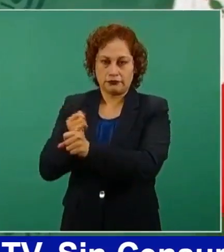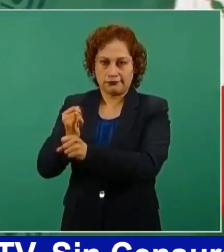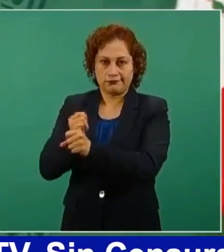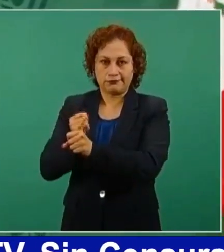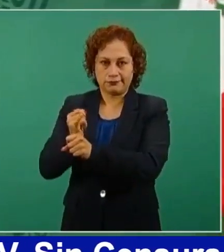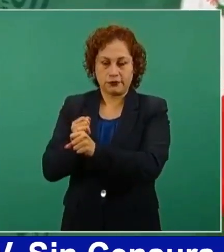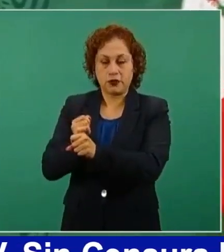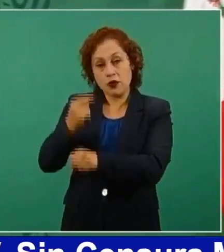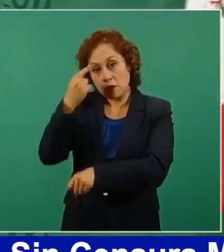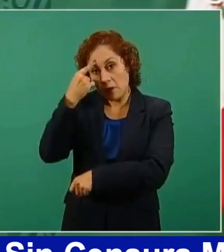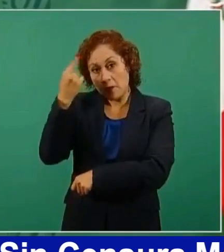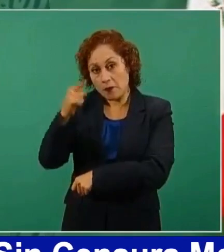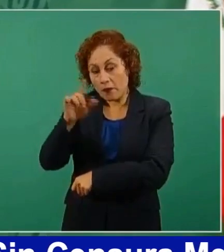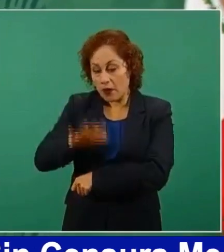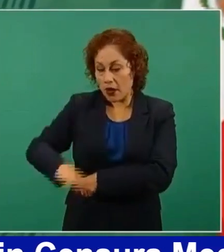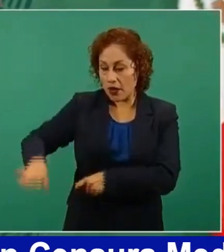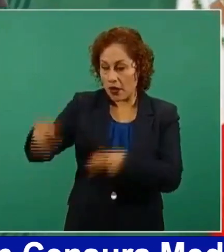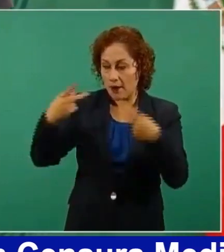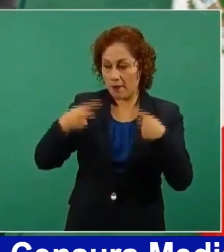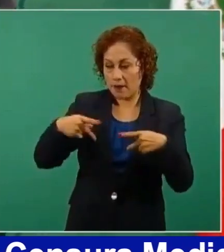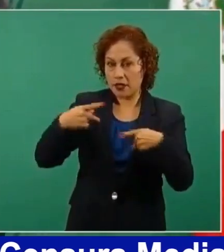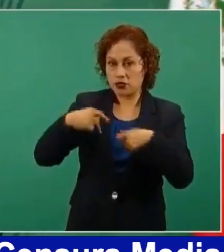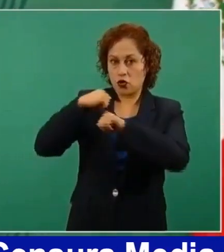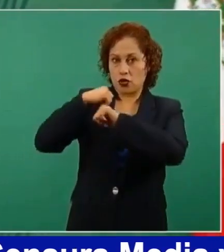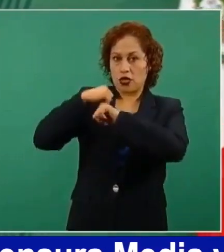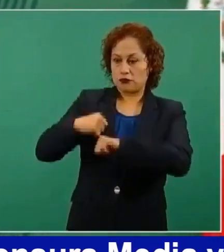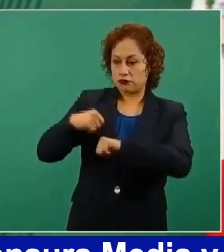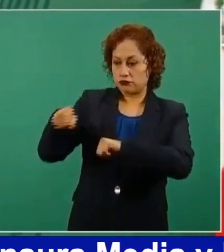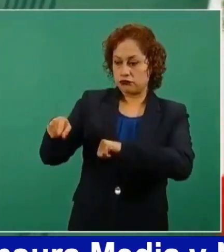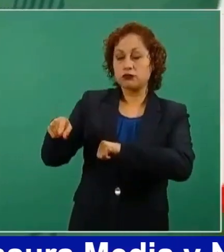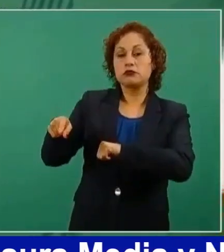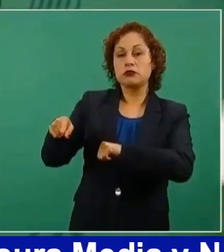que las autoridades competentes vayan resolviendo,